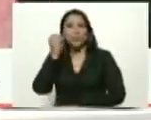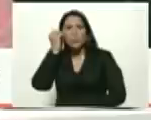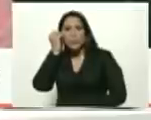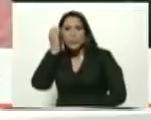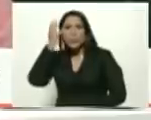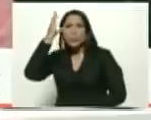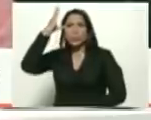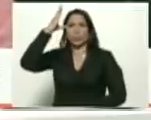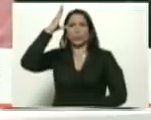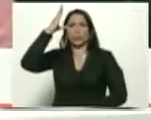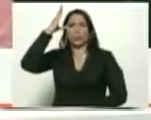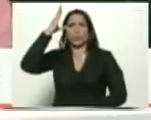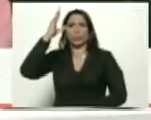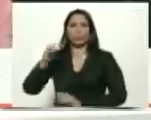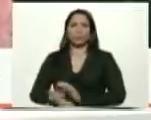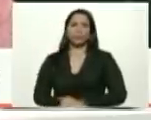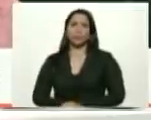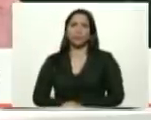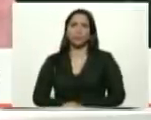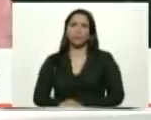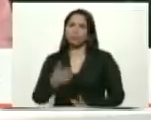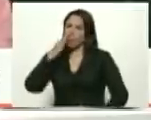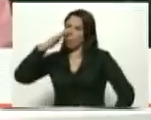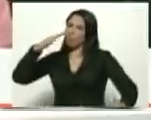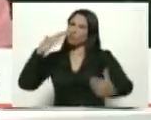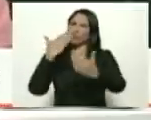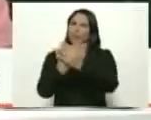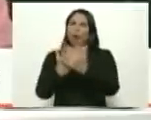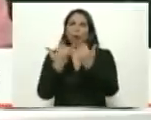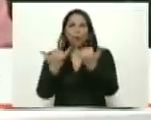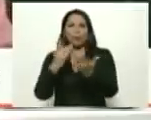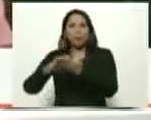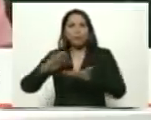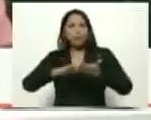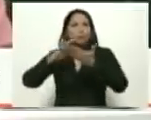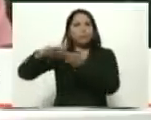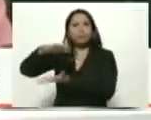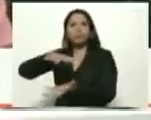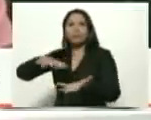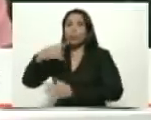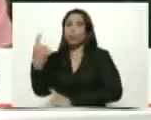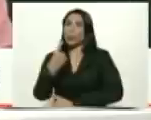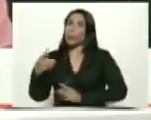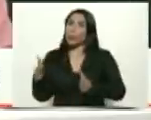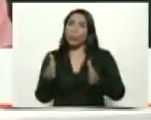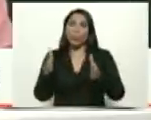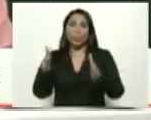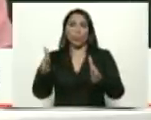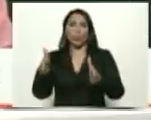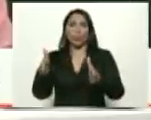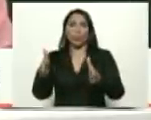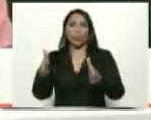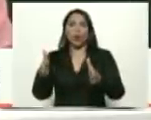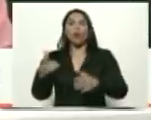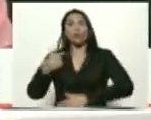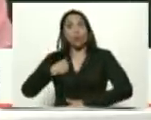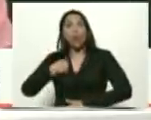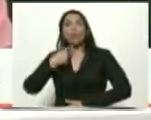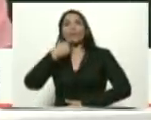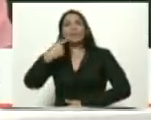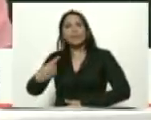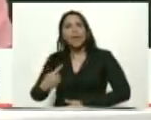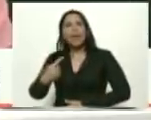capacidad para afrontar esta situación. Y el único camino, como lo vengo diciendo desde el